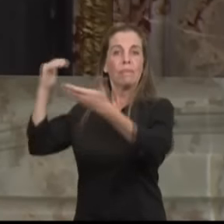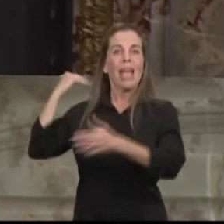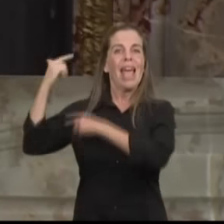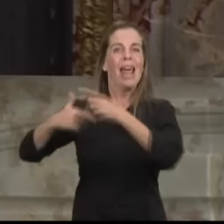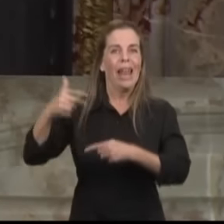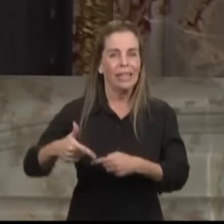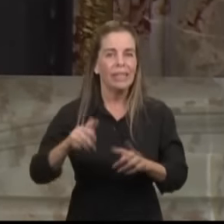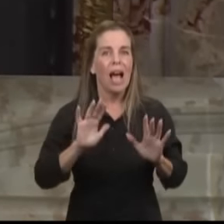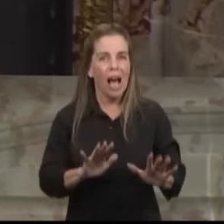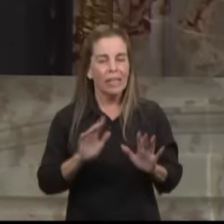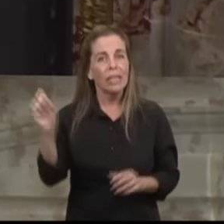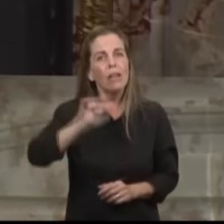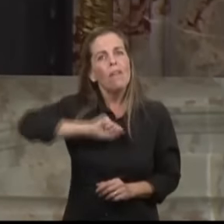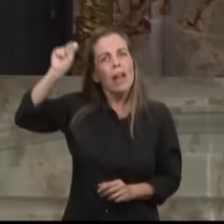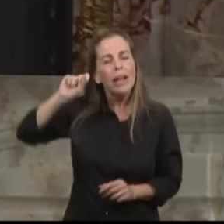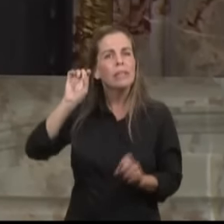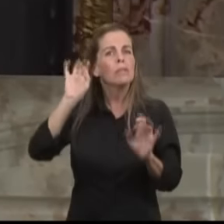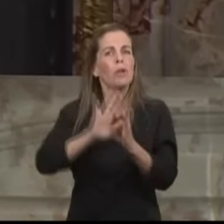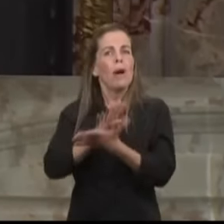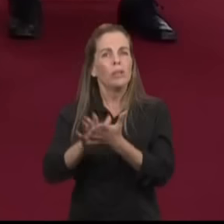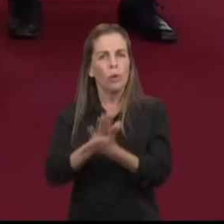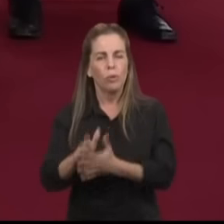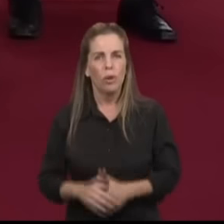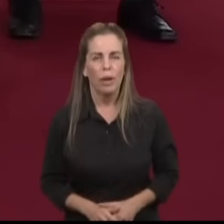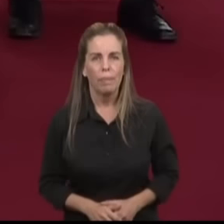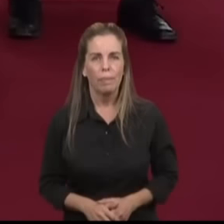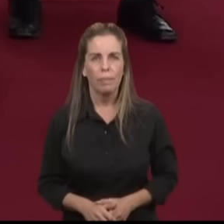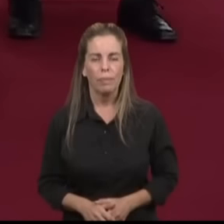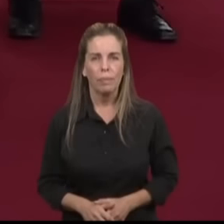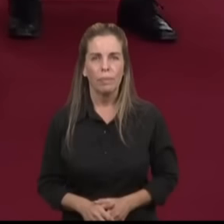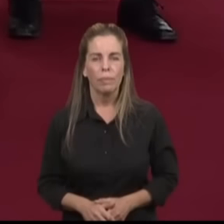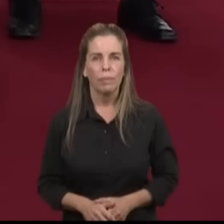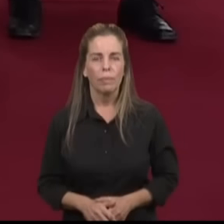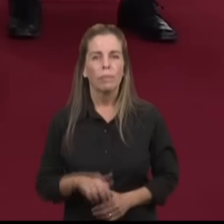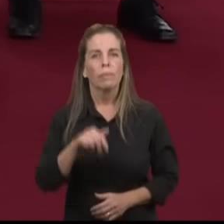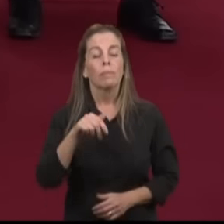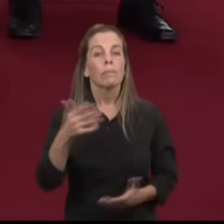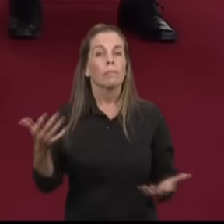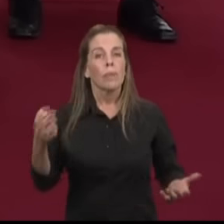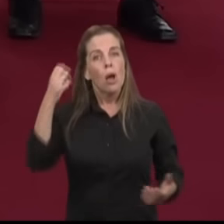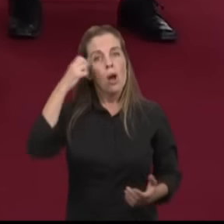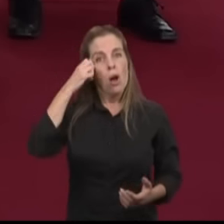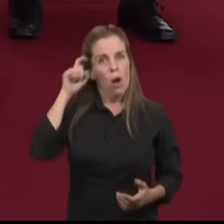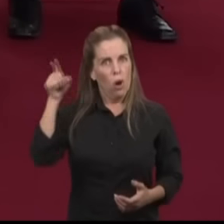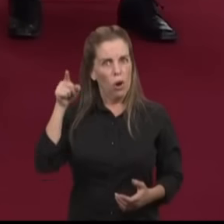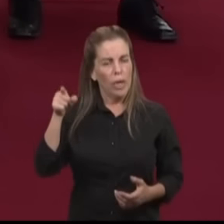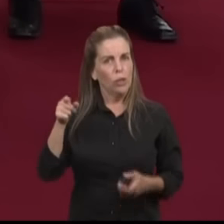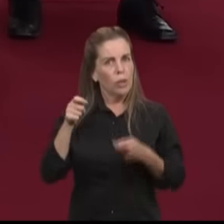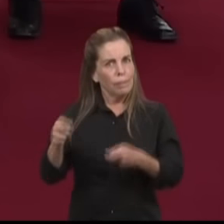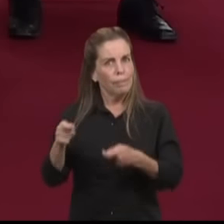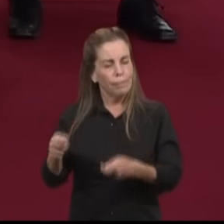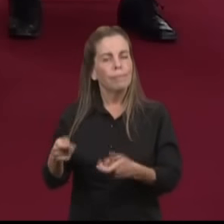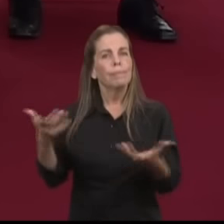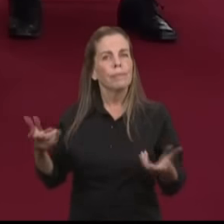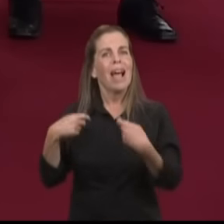inflación solo será un mal recuerdo del pasado. Hoy el Congreso de la Nación está impulsando gastos sin